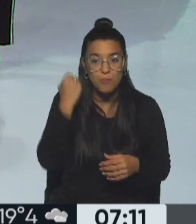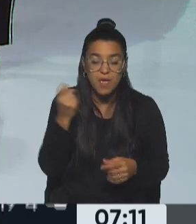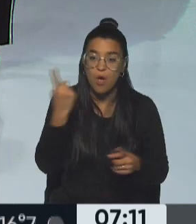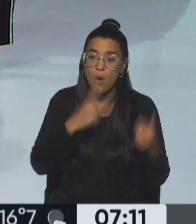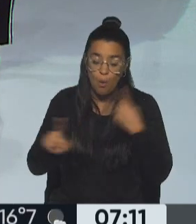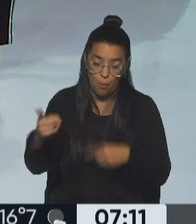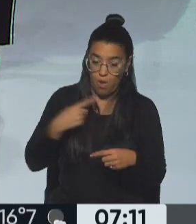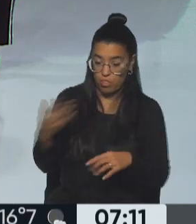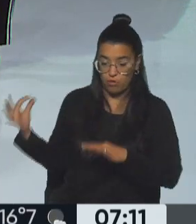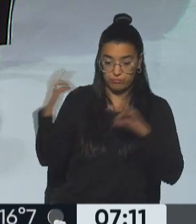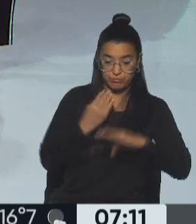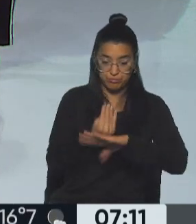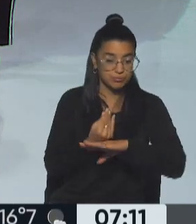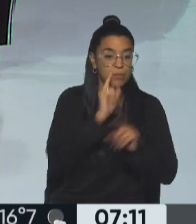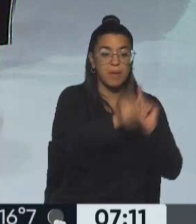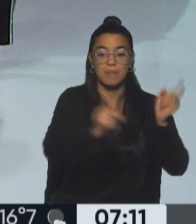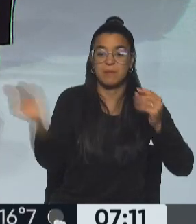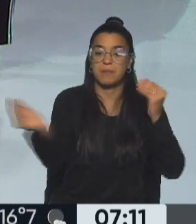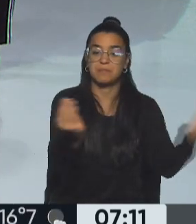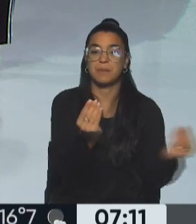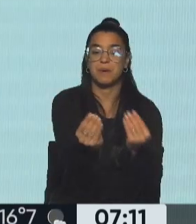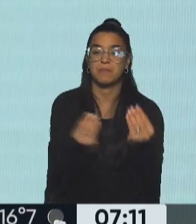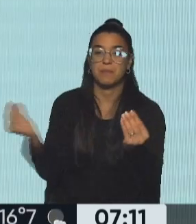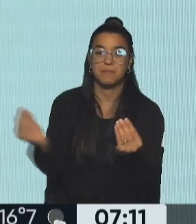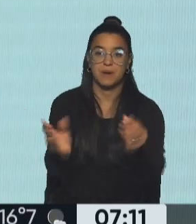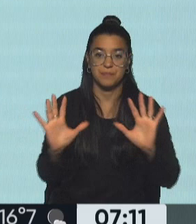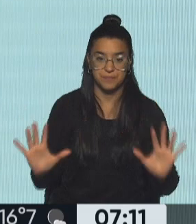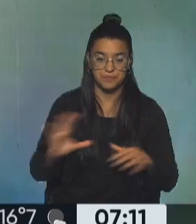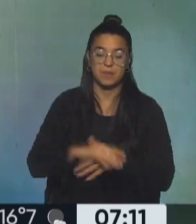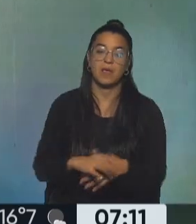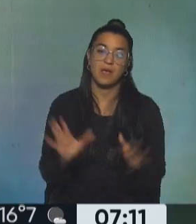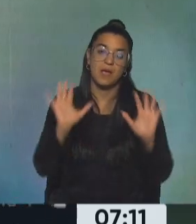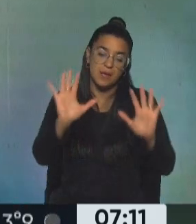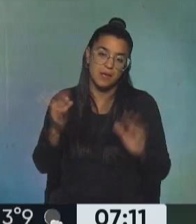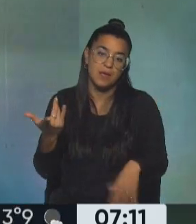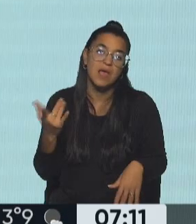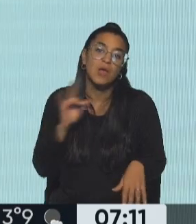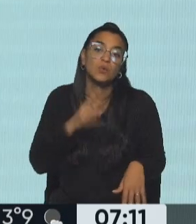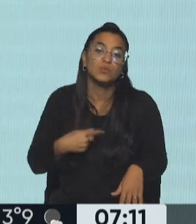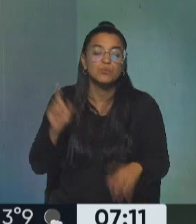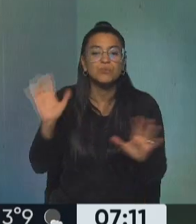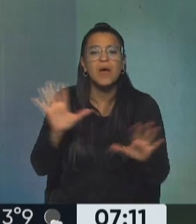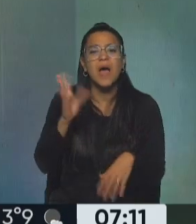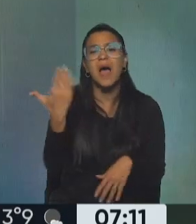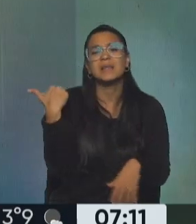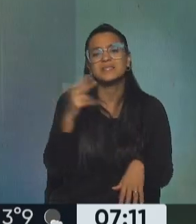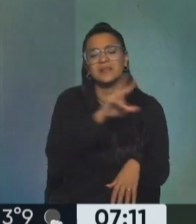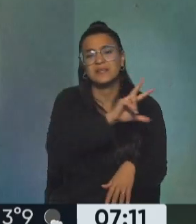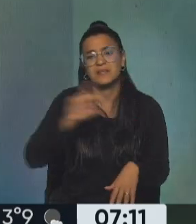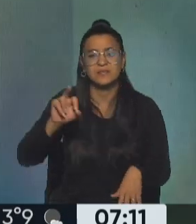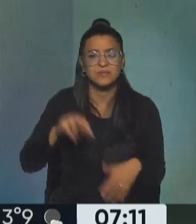puso los que él quiso las áreas más importantes o sea en la teoría pero es la política